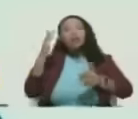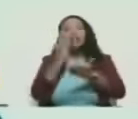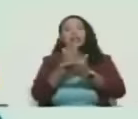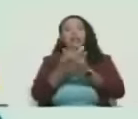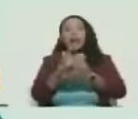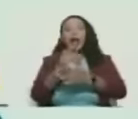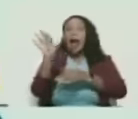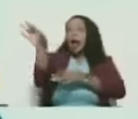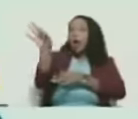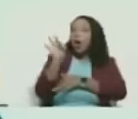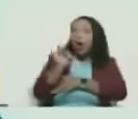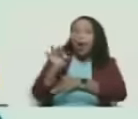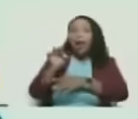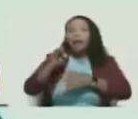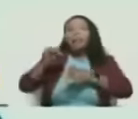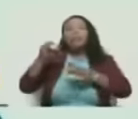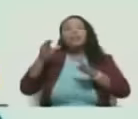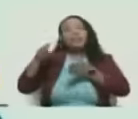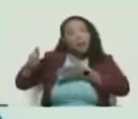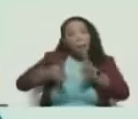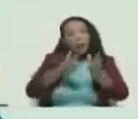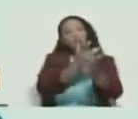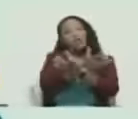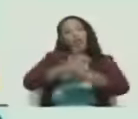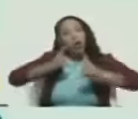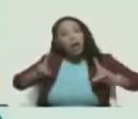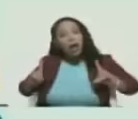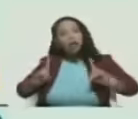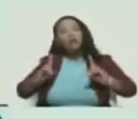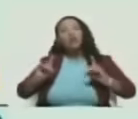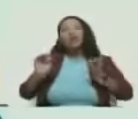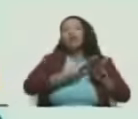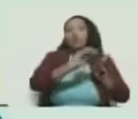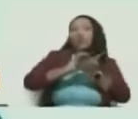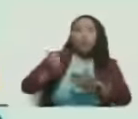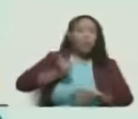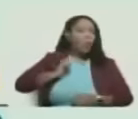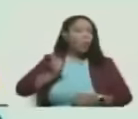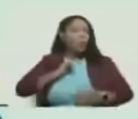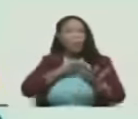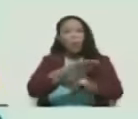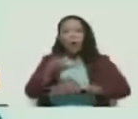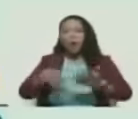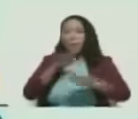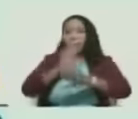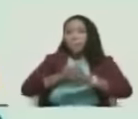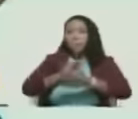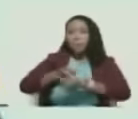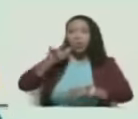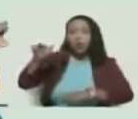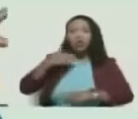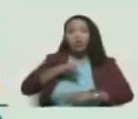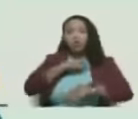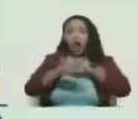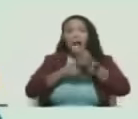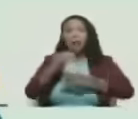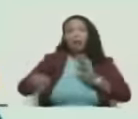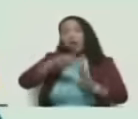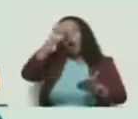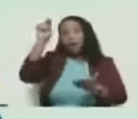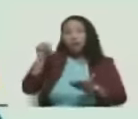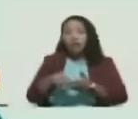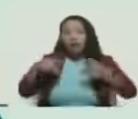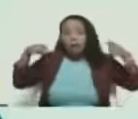camino democrático, el camino del diálogo para resolver cualquier problema. Y es por eso que ese día lanzaremos nacionalmente la